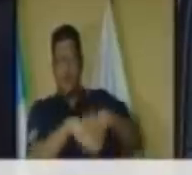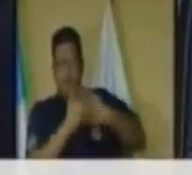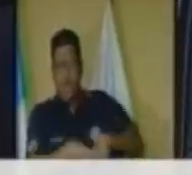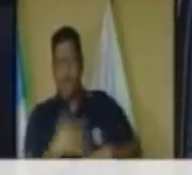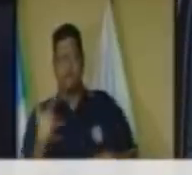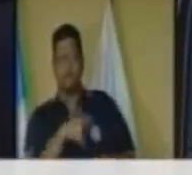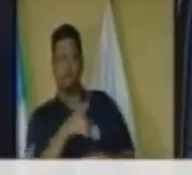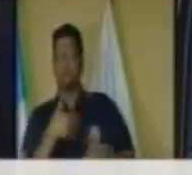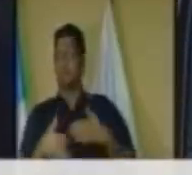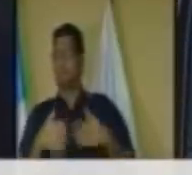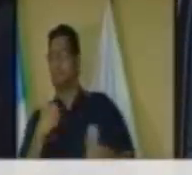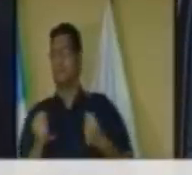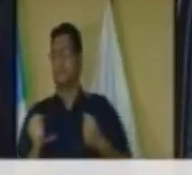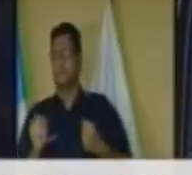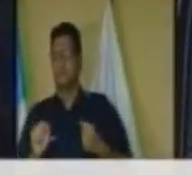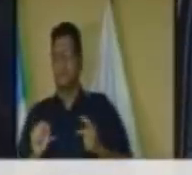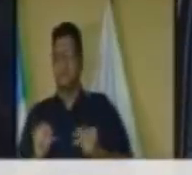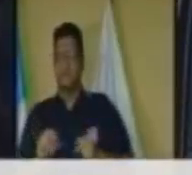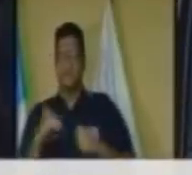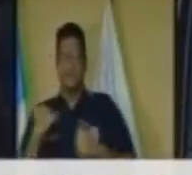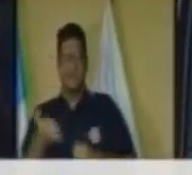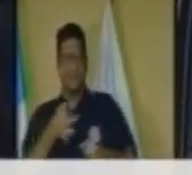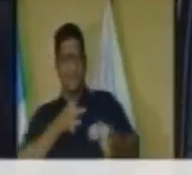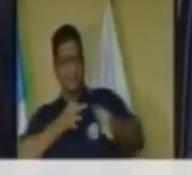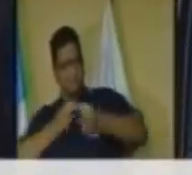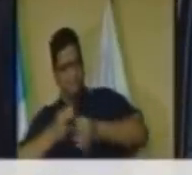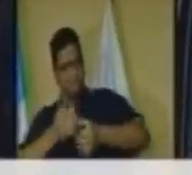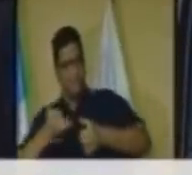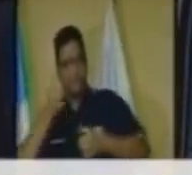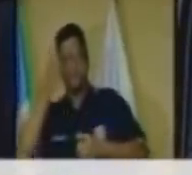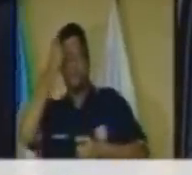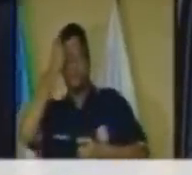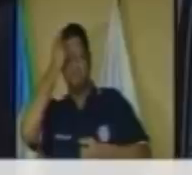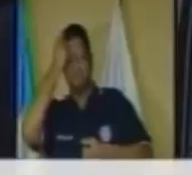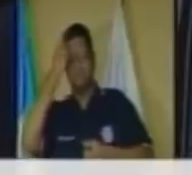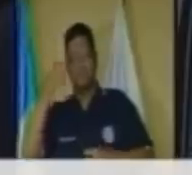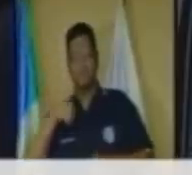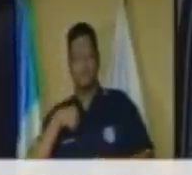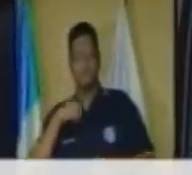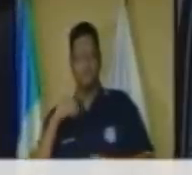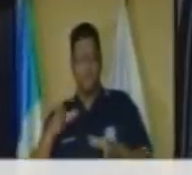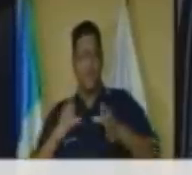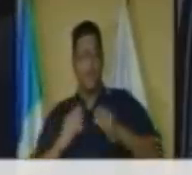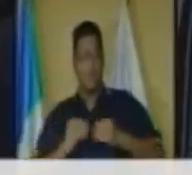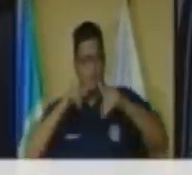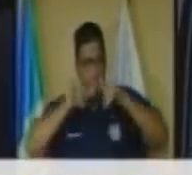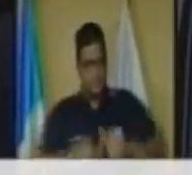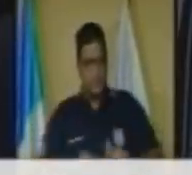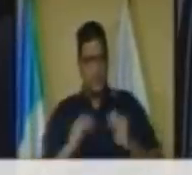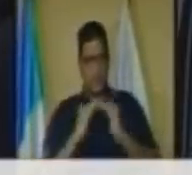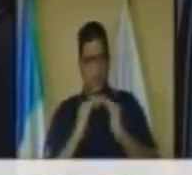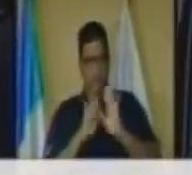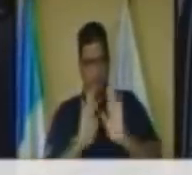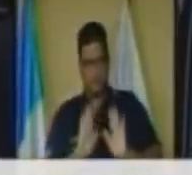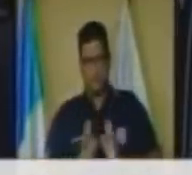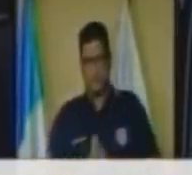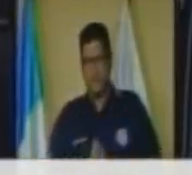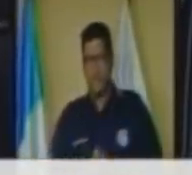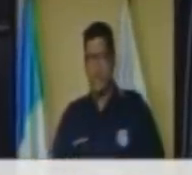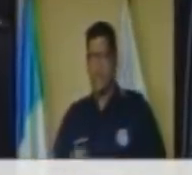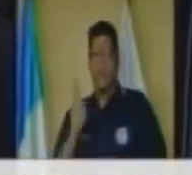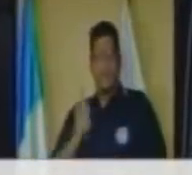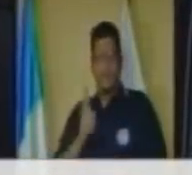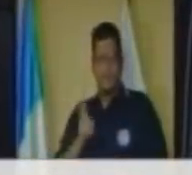para decirnos al 1517 que se están, hasta nos dan datos de cuánto tienen de temperatura, se la están tomando cada 6 horas,